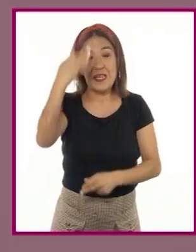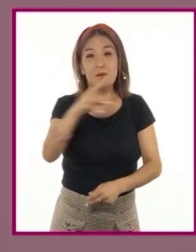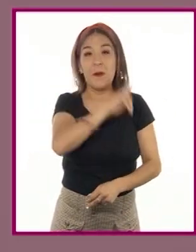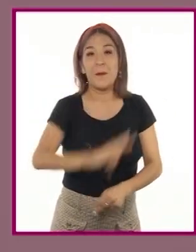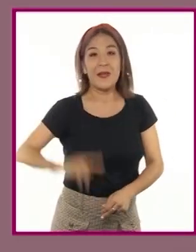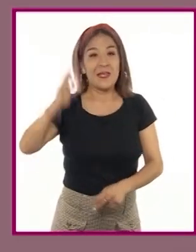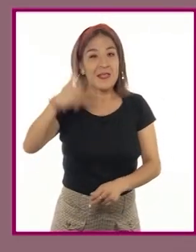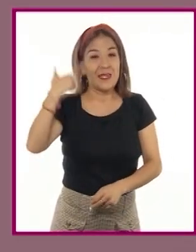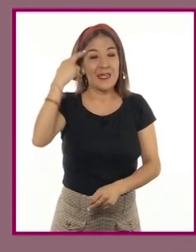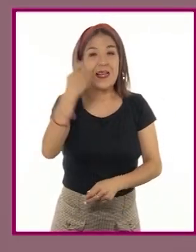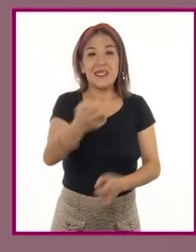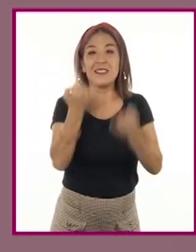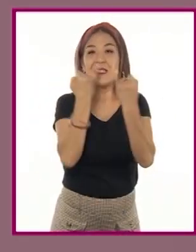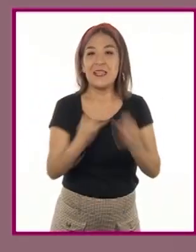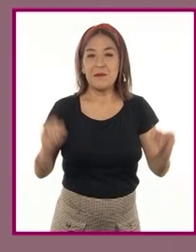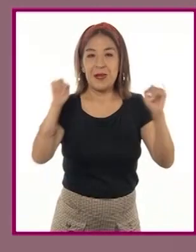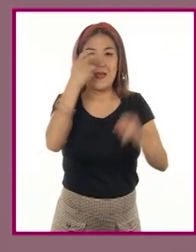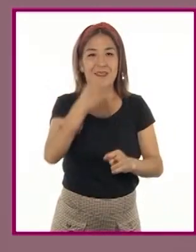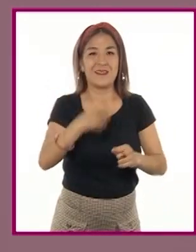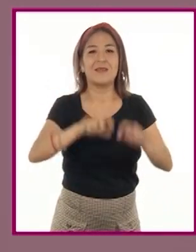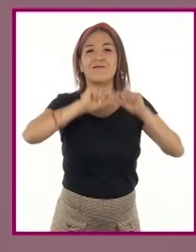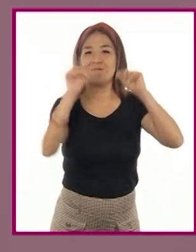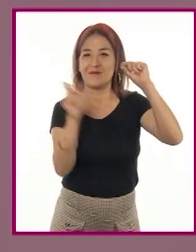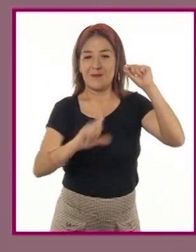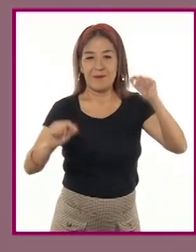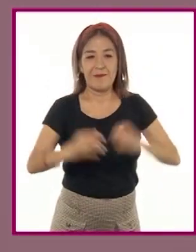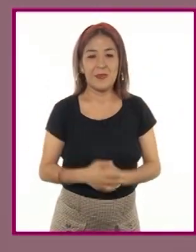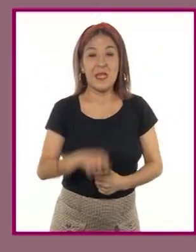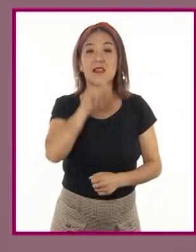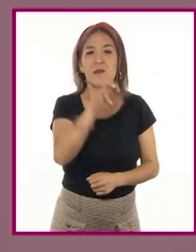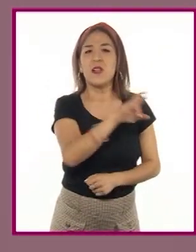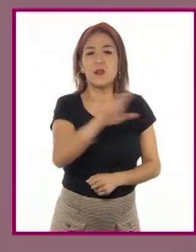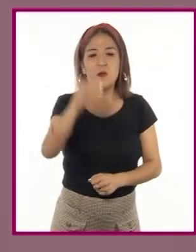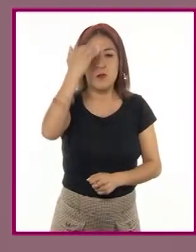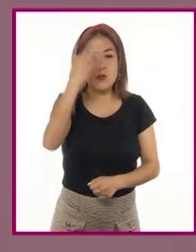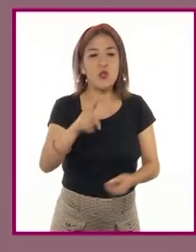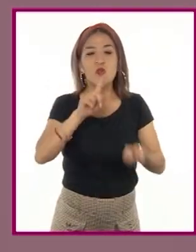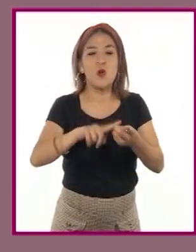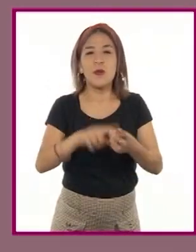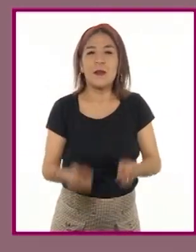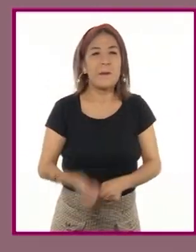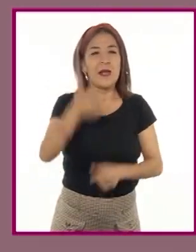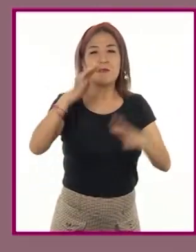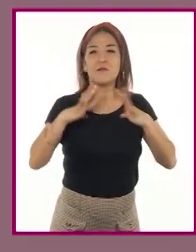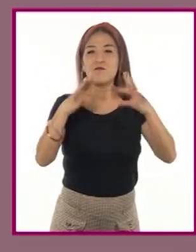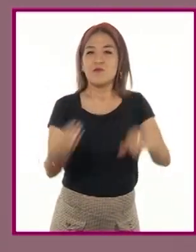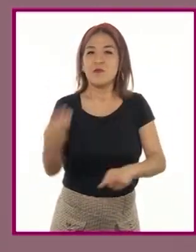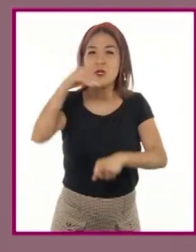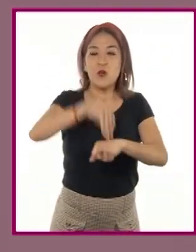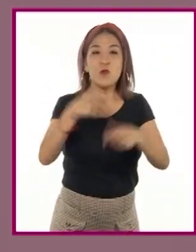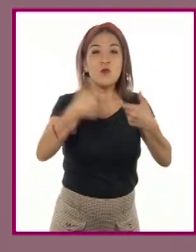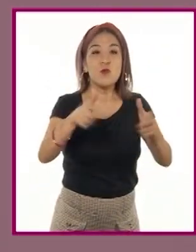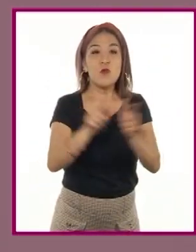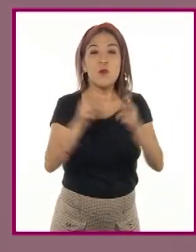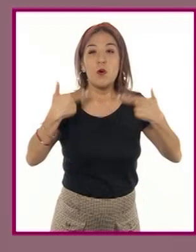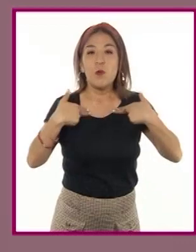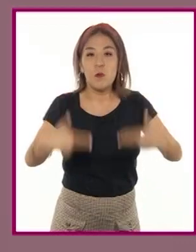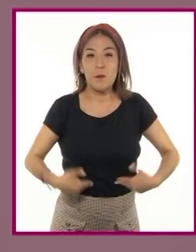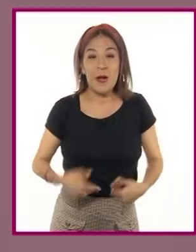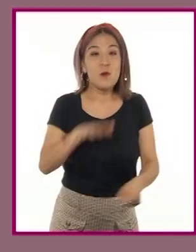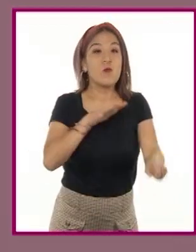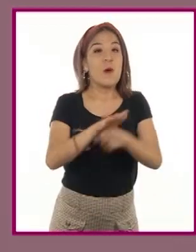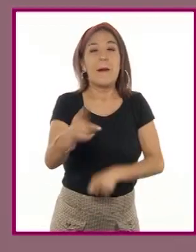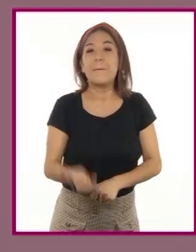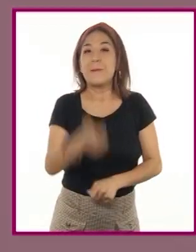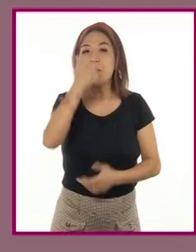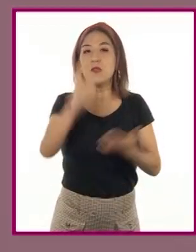albores de nuestra independencia como nación. Reconocimos en dónde se asentaron los primeros grupos humanos y cuáles fueron las primeras ciudades